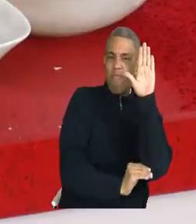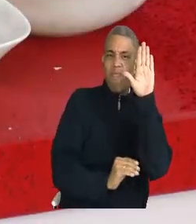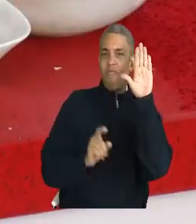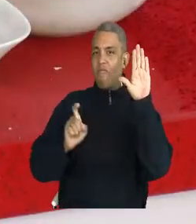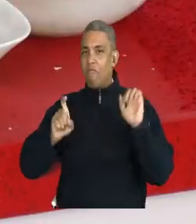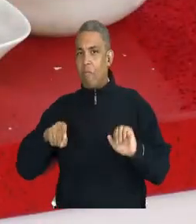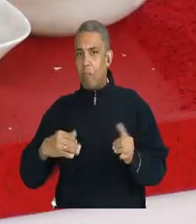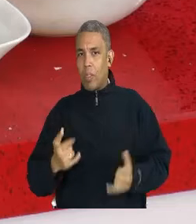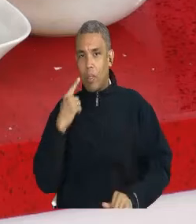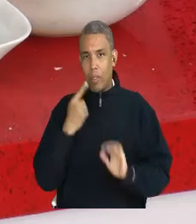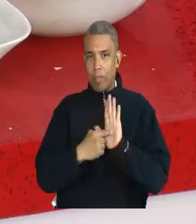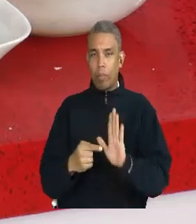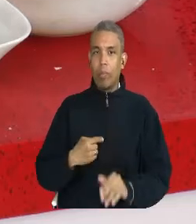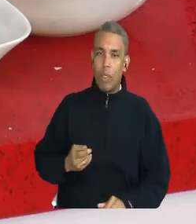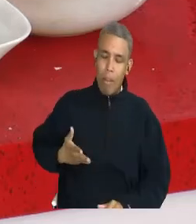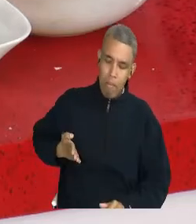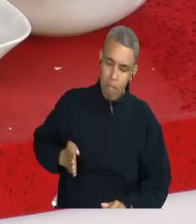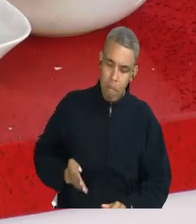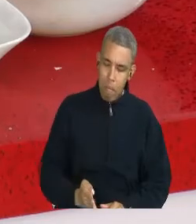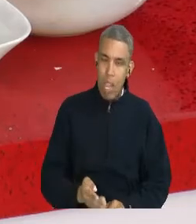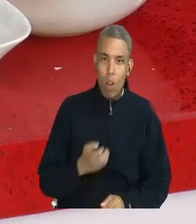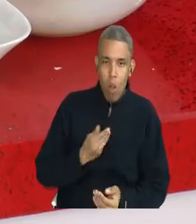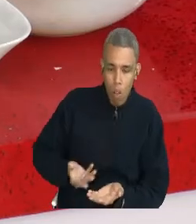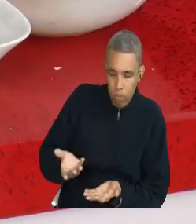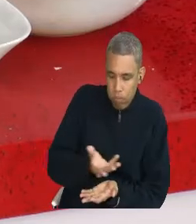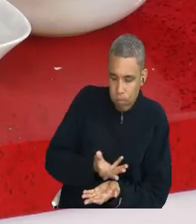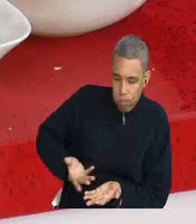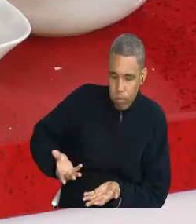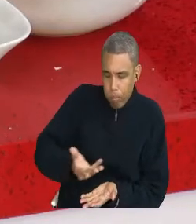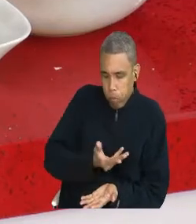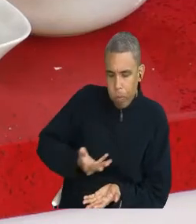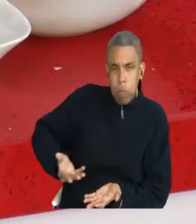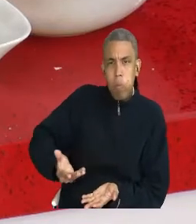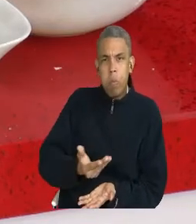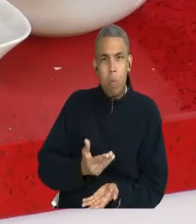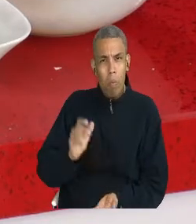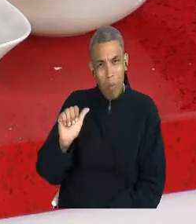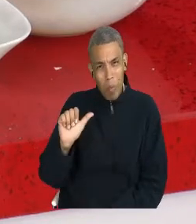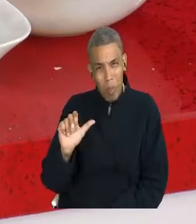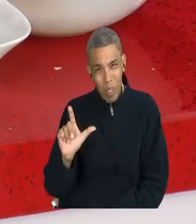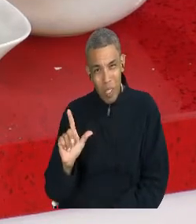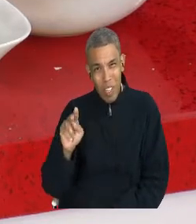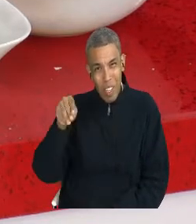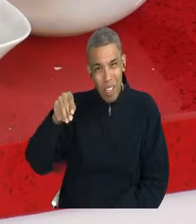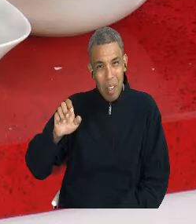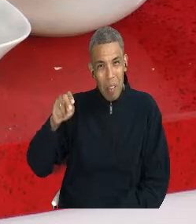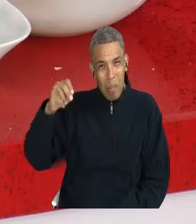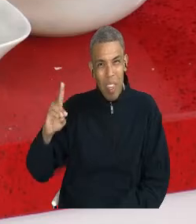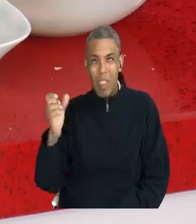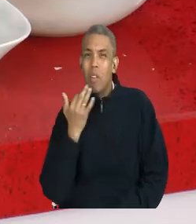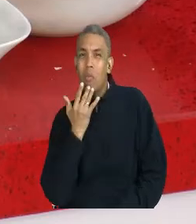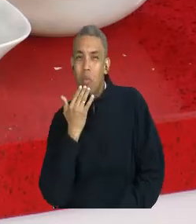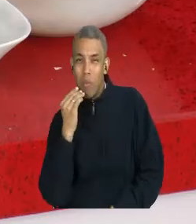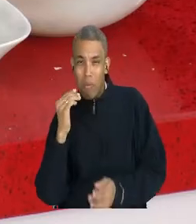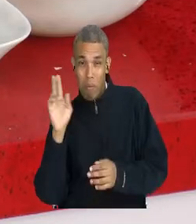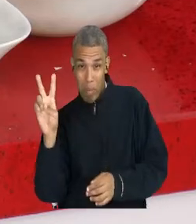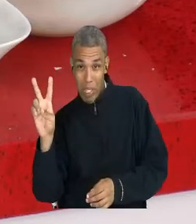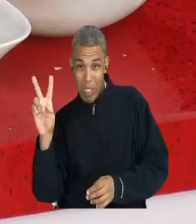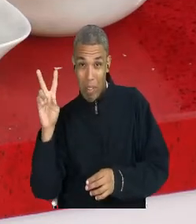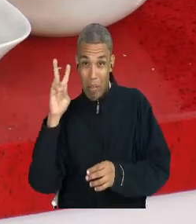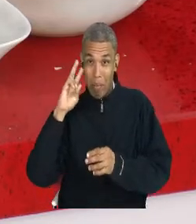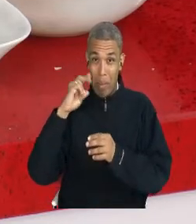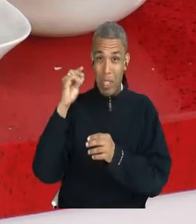róbalo relleno de melón y tocineta en salsa de almendras. Entonces, aquí tenemos nuestro róbalo, que es más conocida como basa.